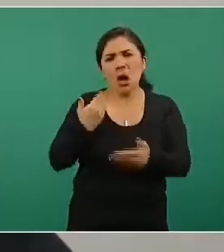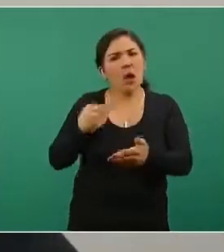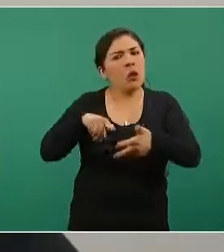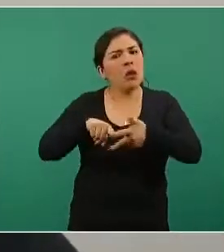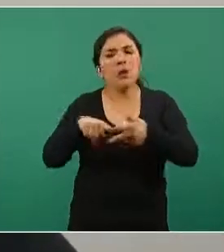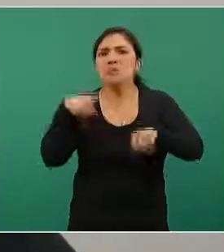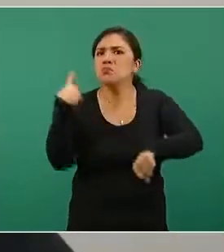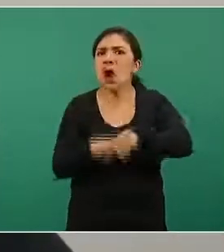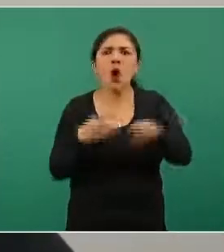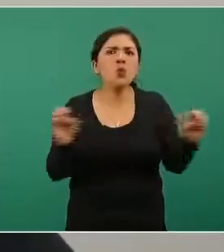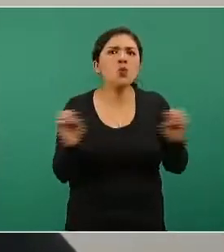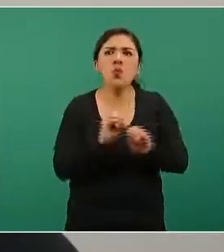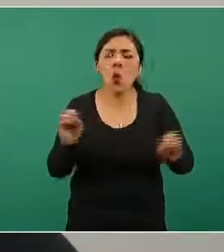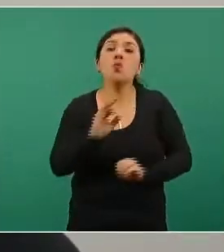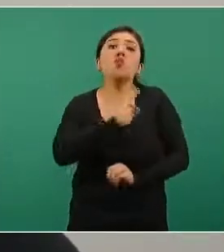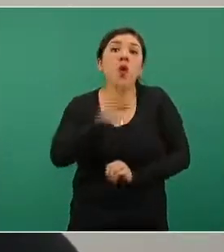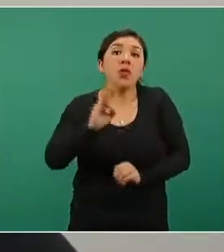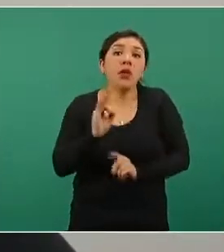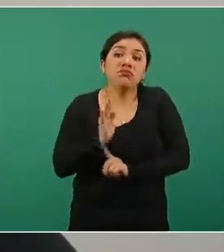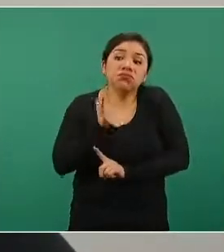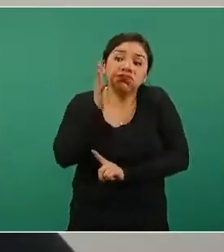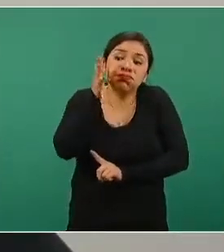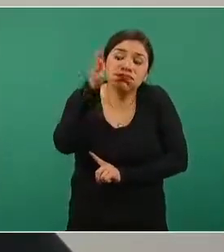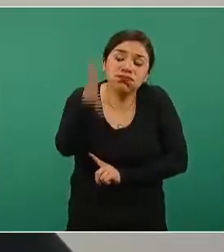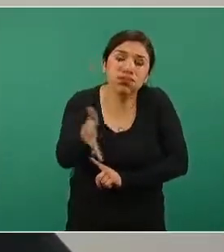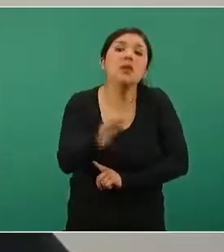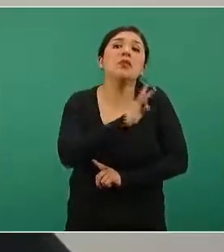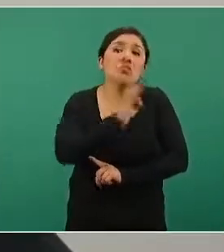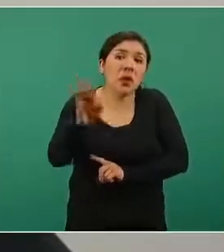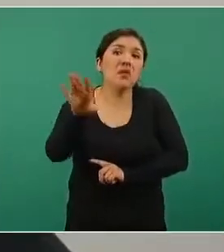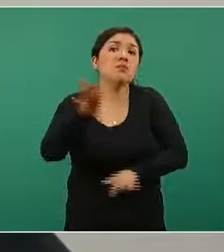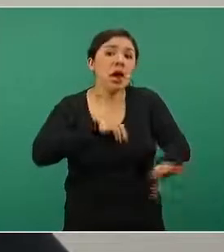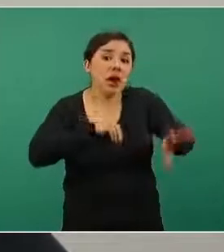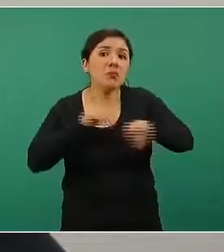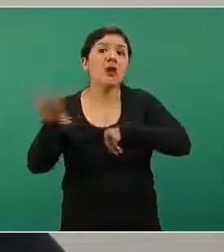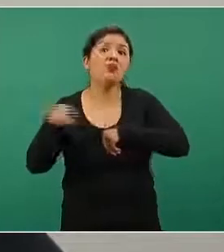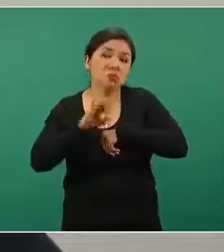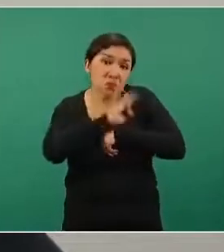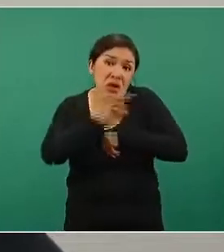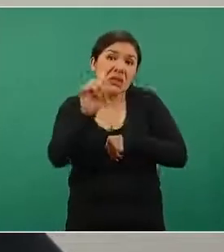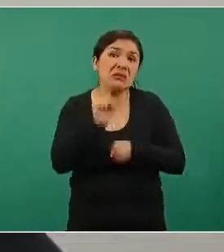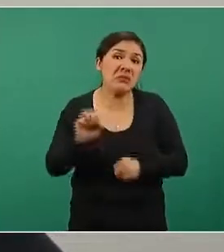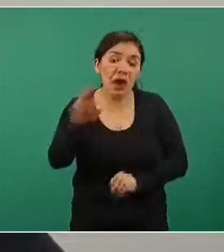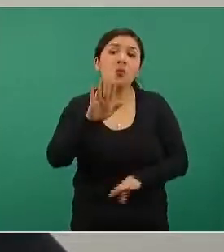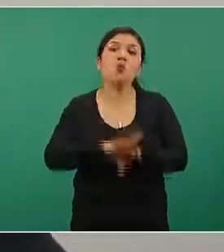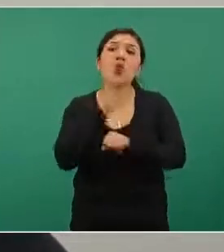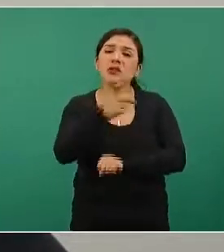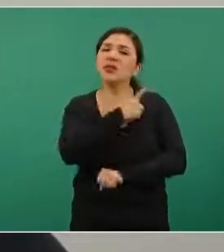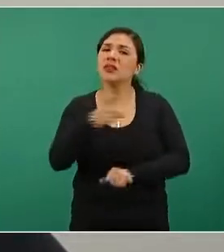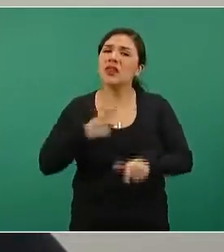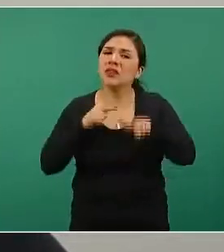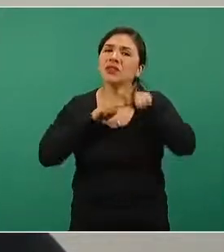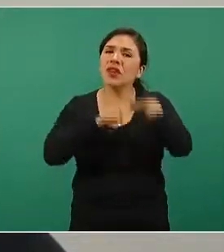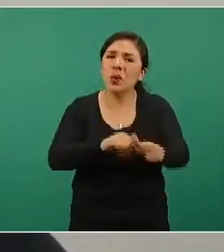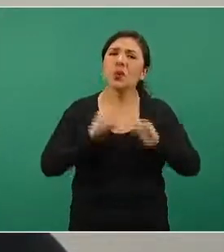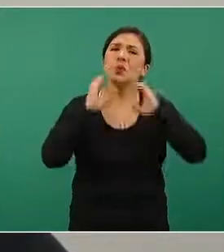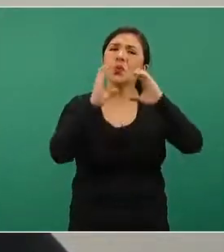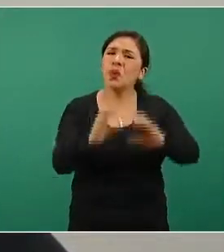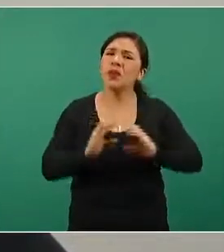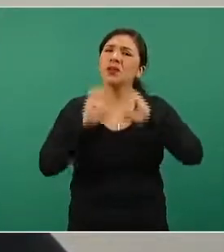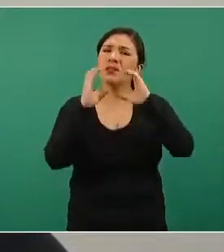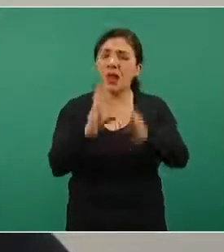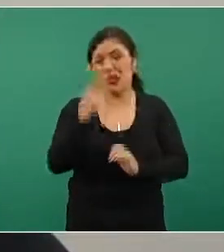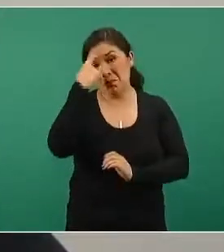pueden hacer en siguientes semanas y meses, pues entonces debemos de seguir aplicando las medidas de prevención